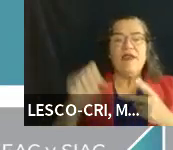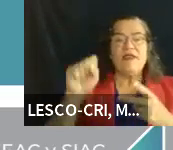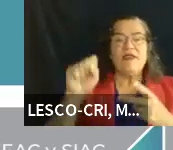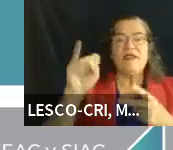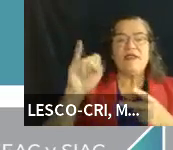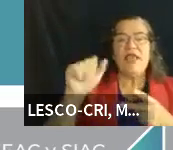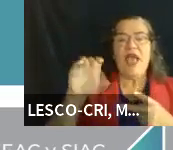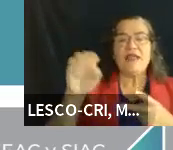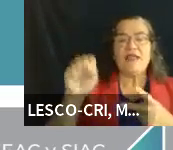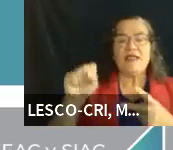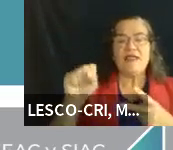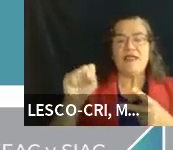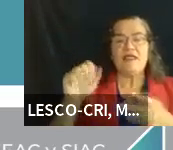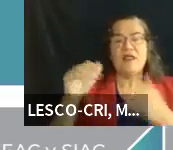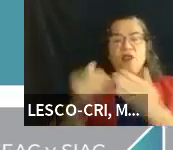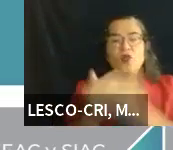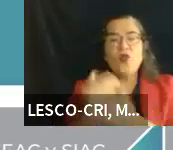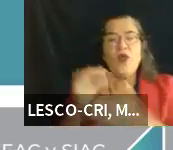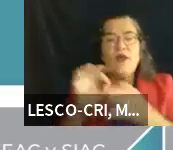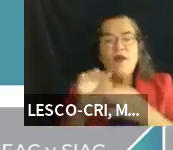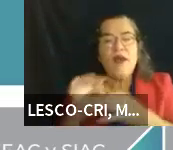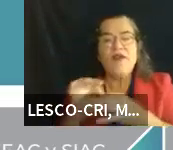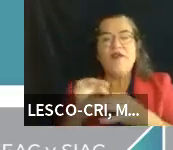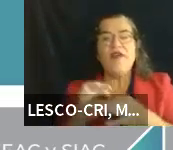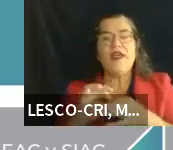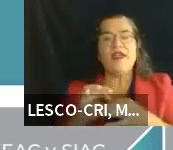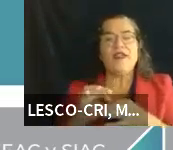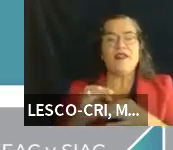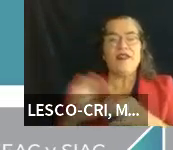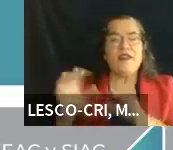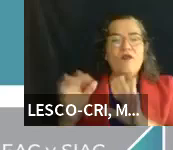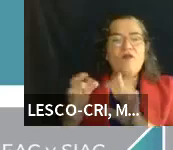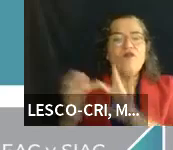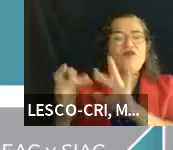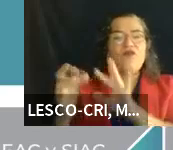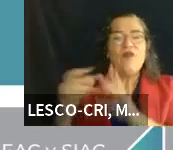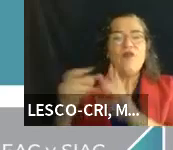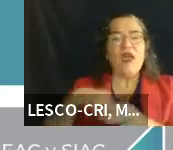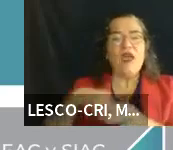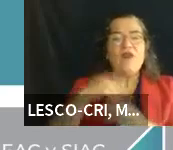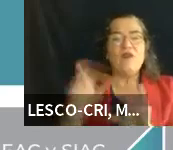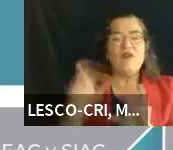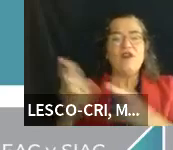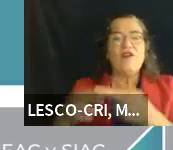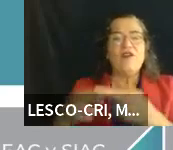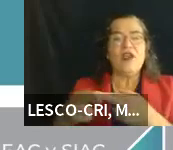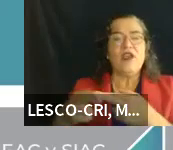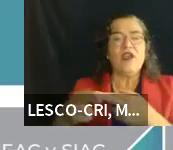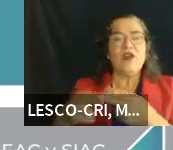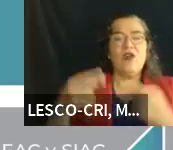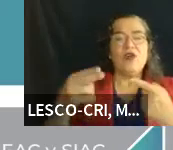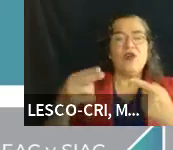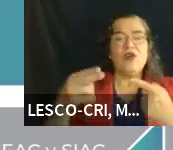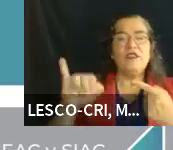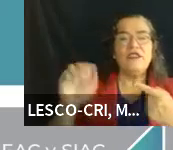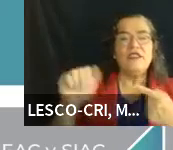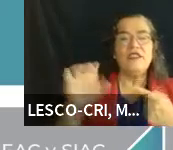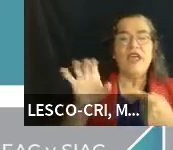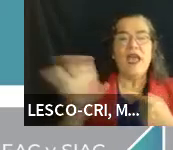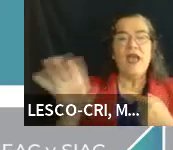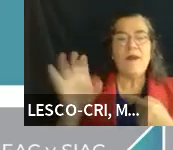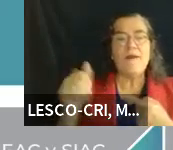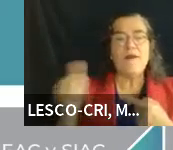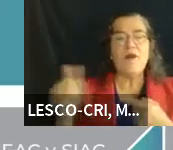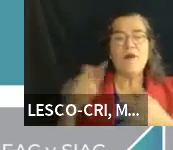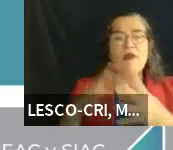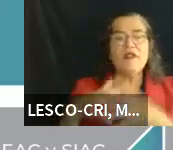red nueva que también remite a nuestra región, CHIA, que es la propia de los Estados